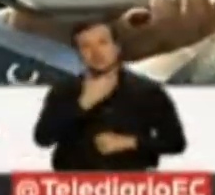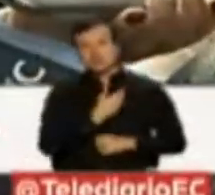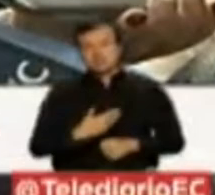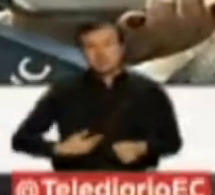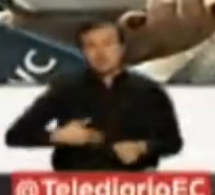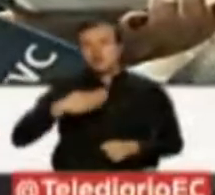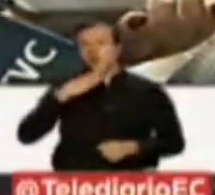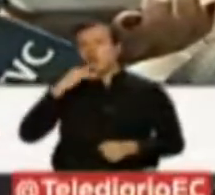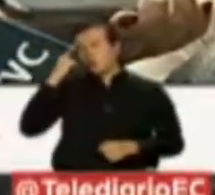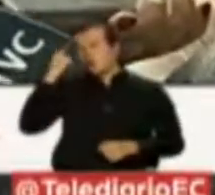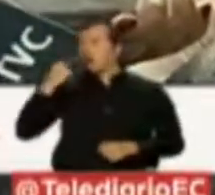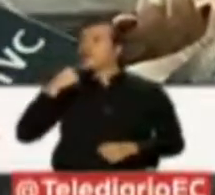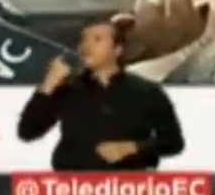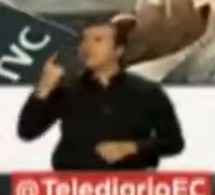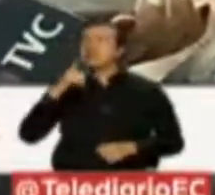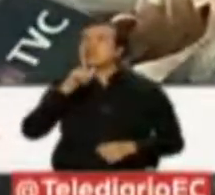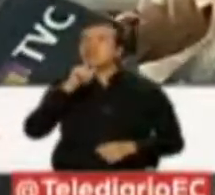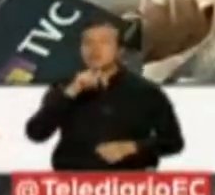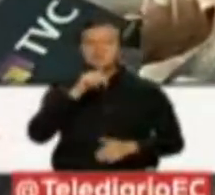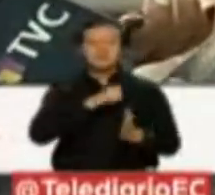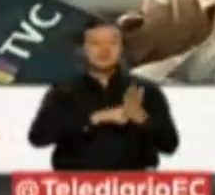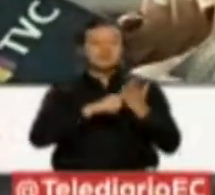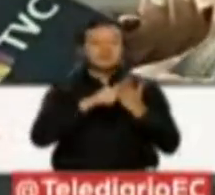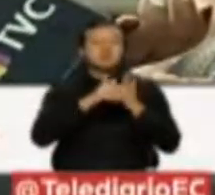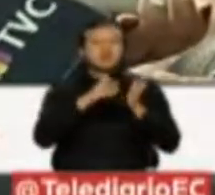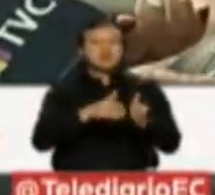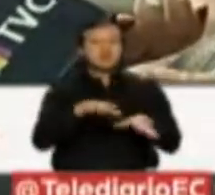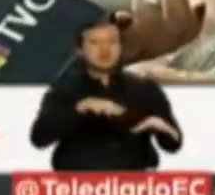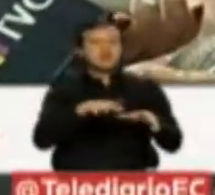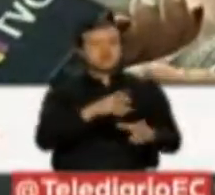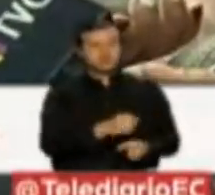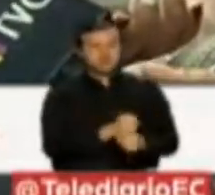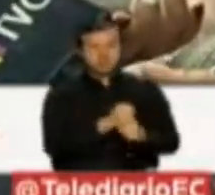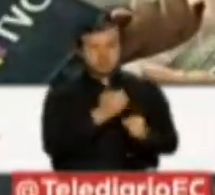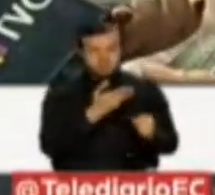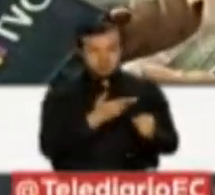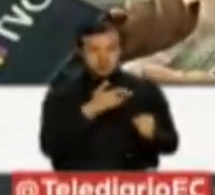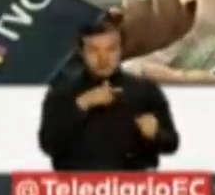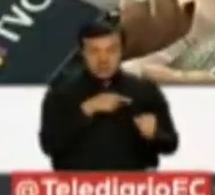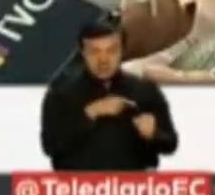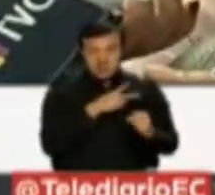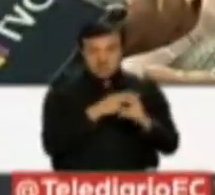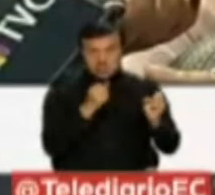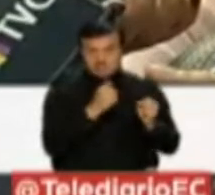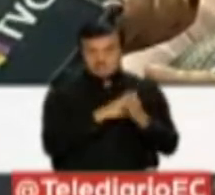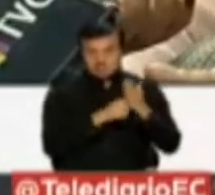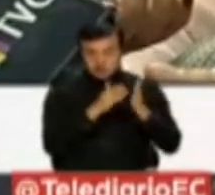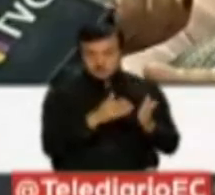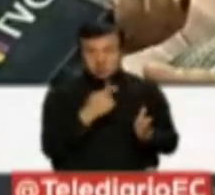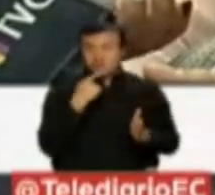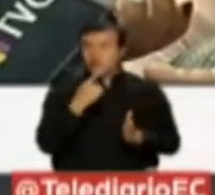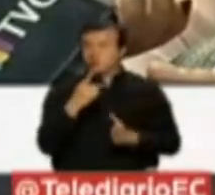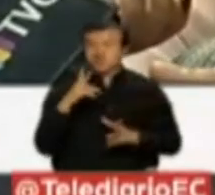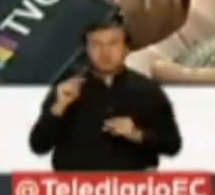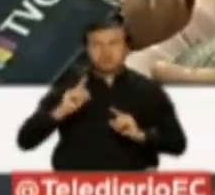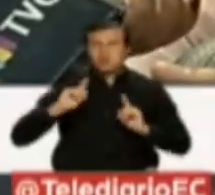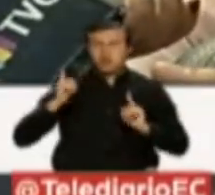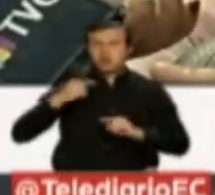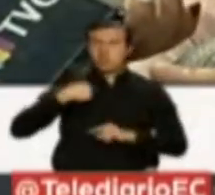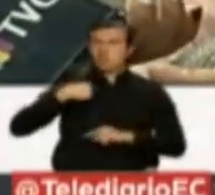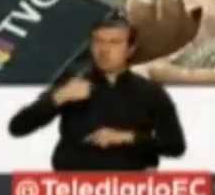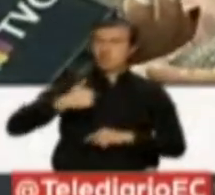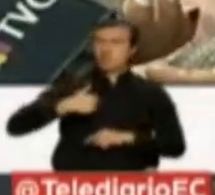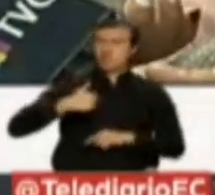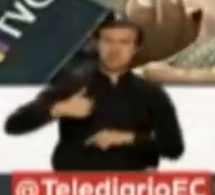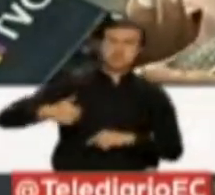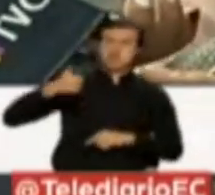pasado siempre por el filtro del ministro coordinador de Seguridad. El día de hoy, el exministro coordinador de Seguridad ha sido enfático en decir que él no era filtro de